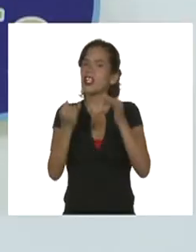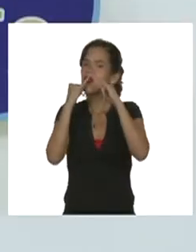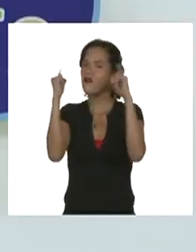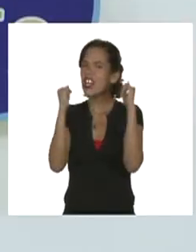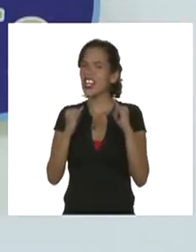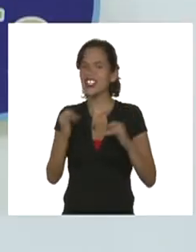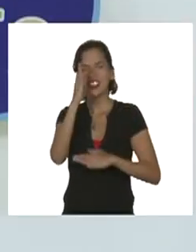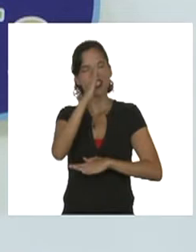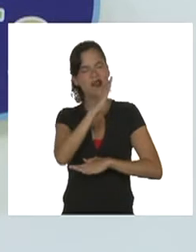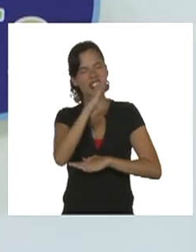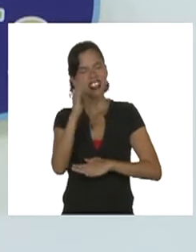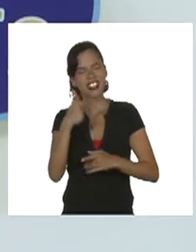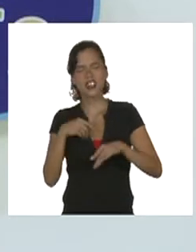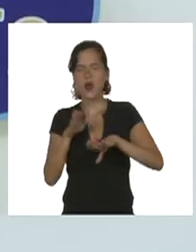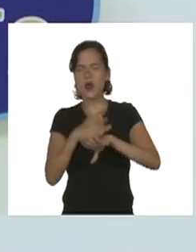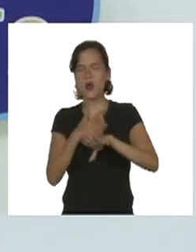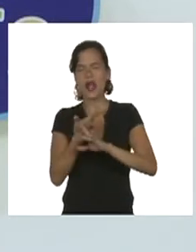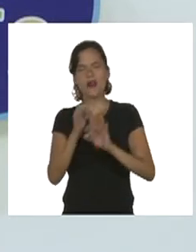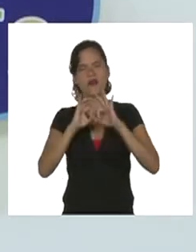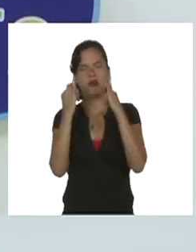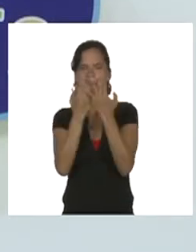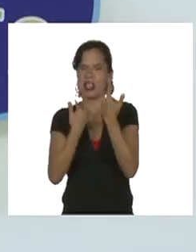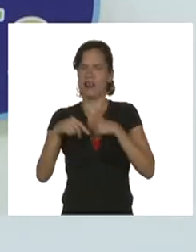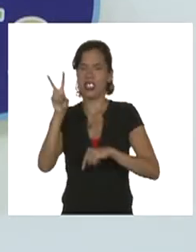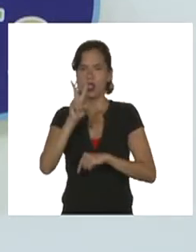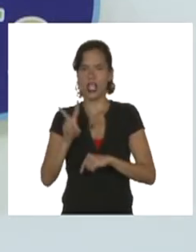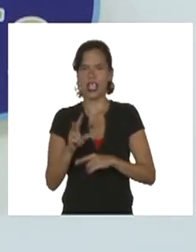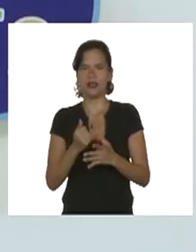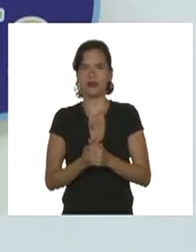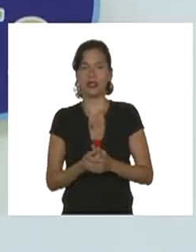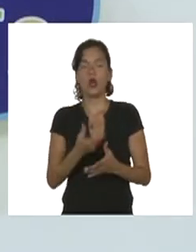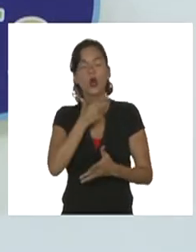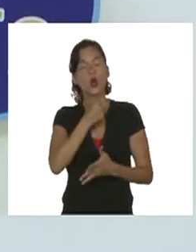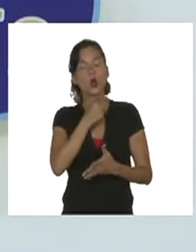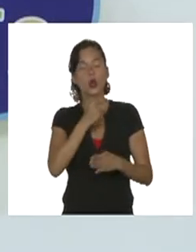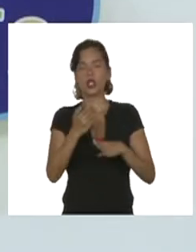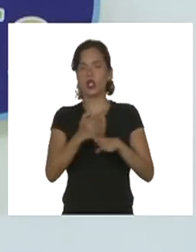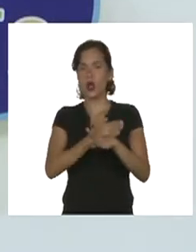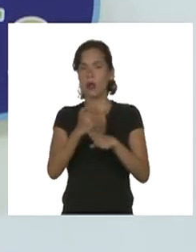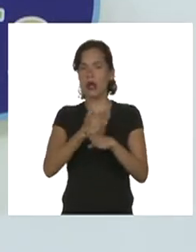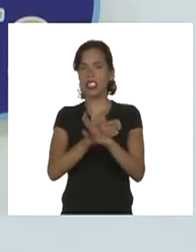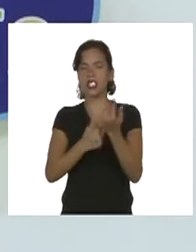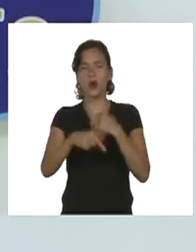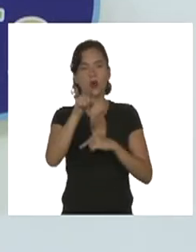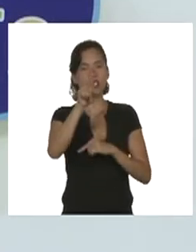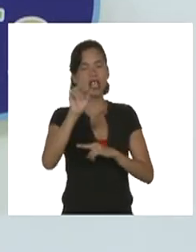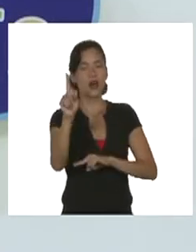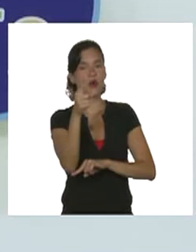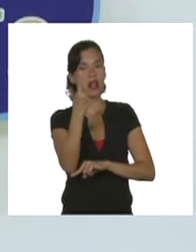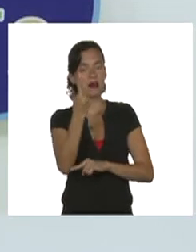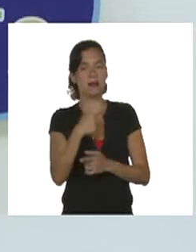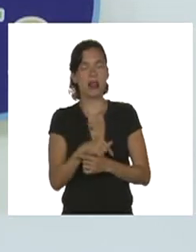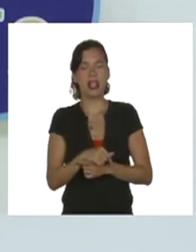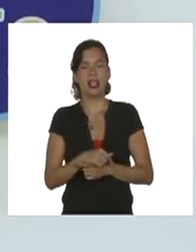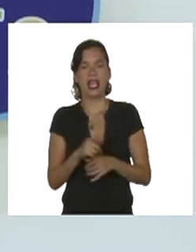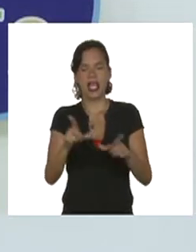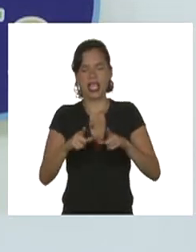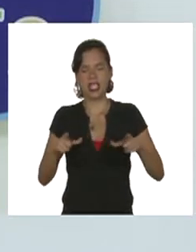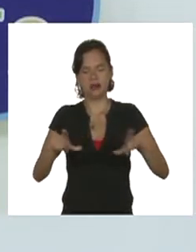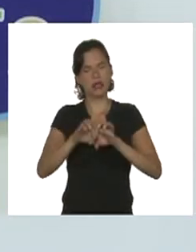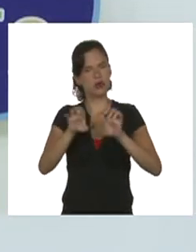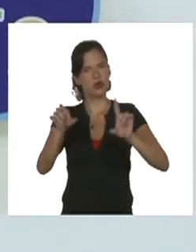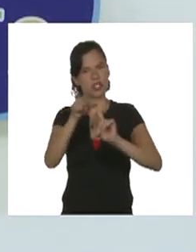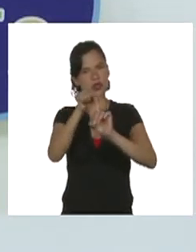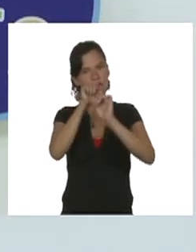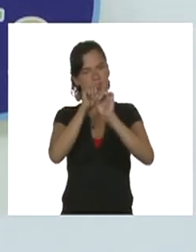Feliz y bendecido jueves, familia venezolana. Un placer compartir con ustedes una vez más en el segmento de